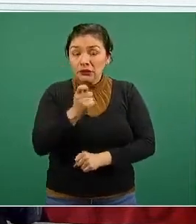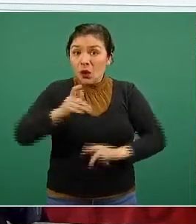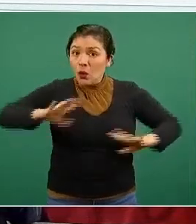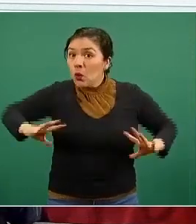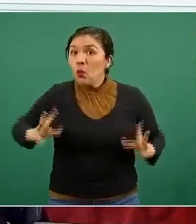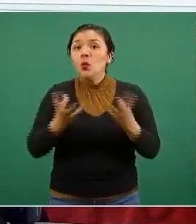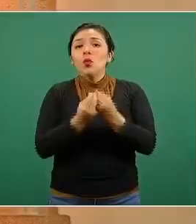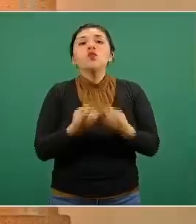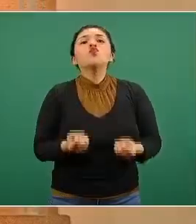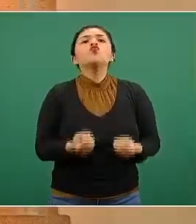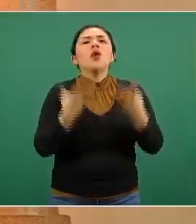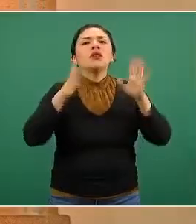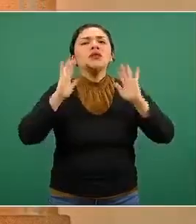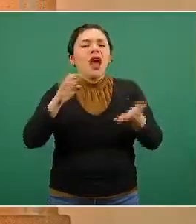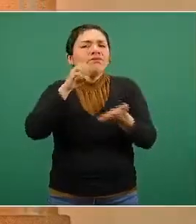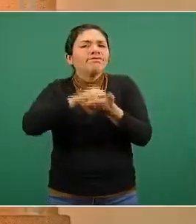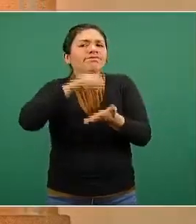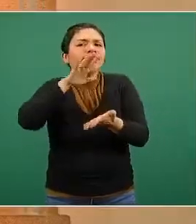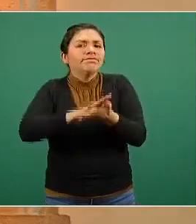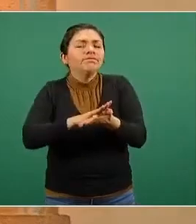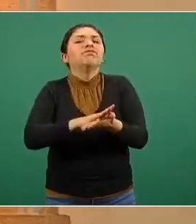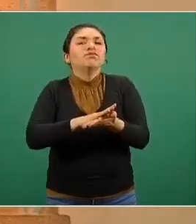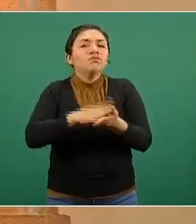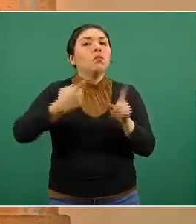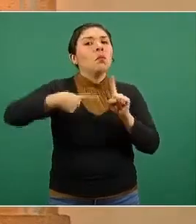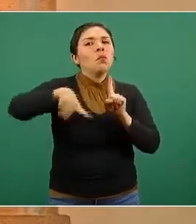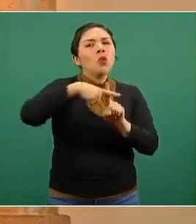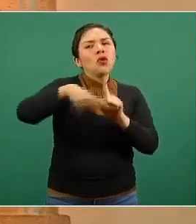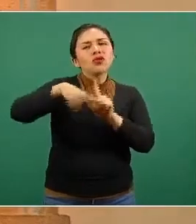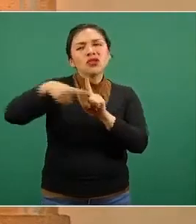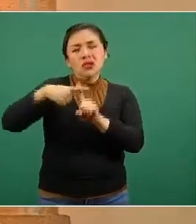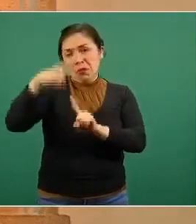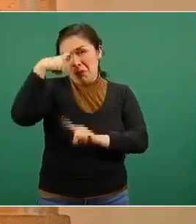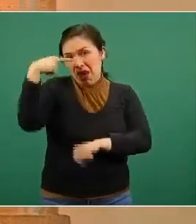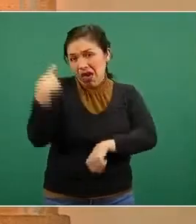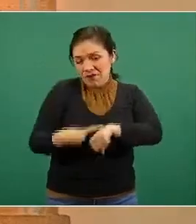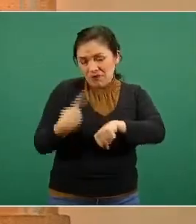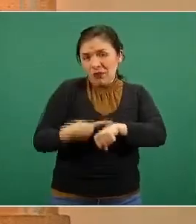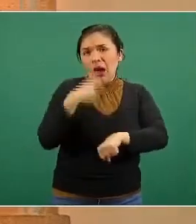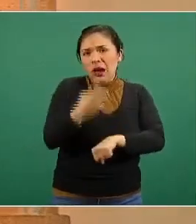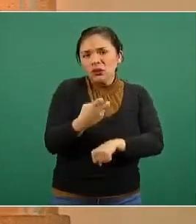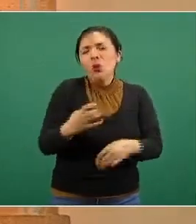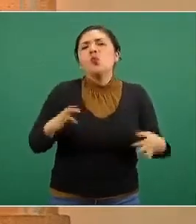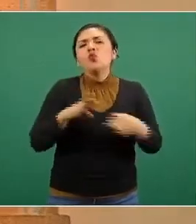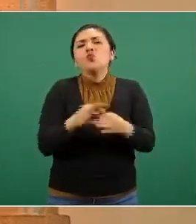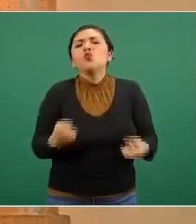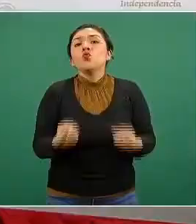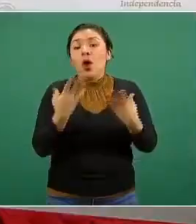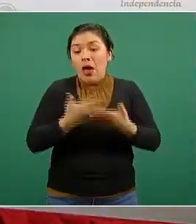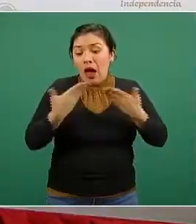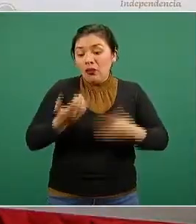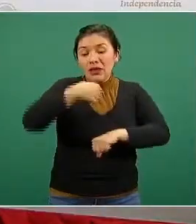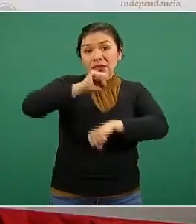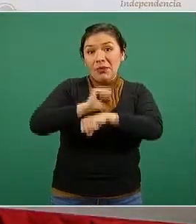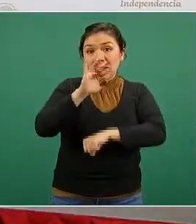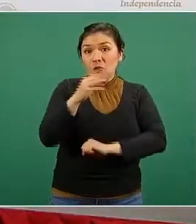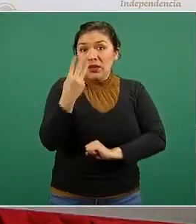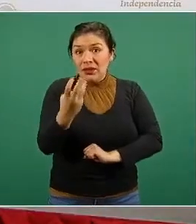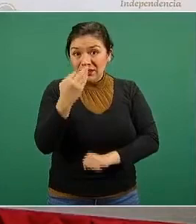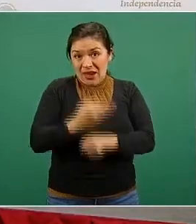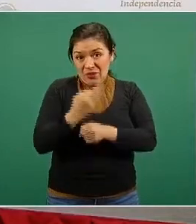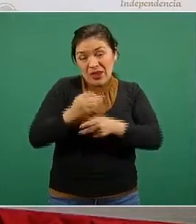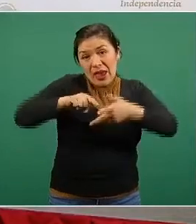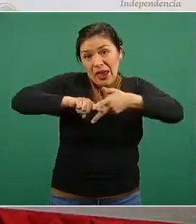las personas que han sido clasificadas como confirmadas a la enfermedad. La semana 53, que es la que estamos abriendo